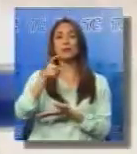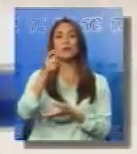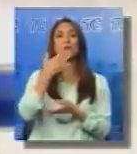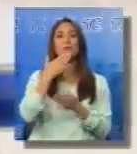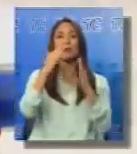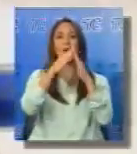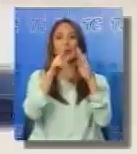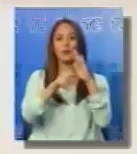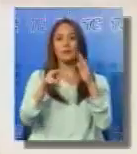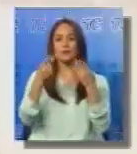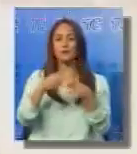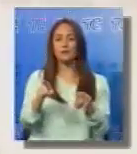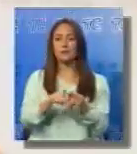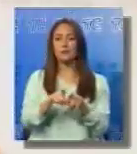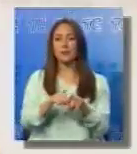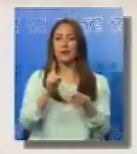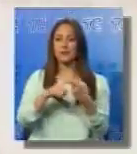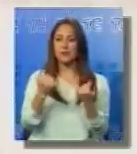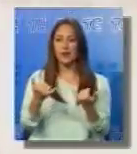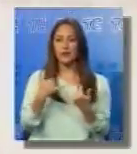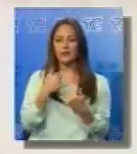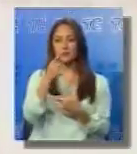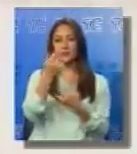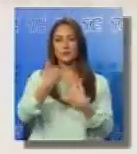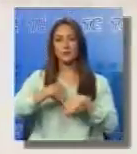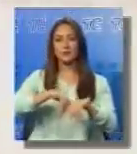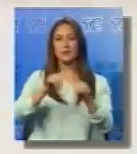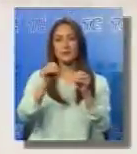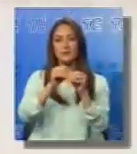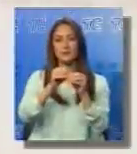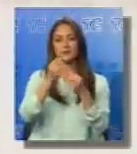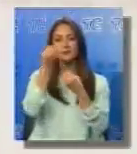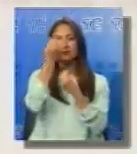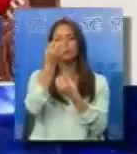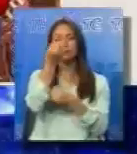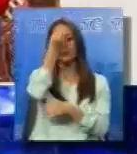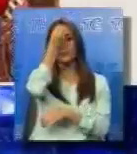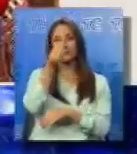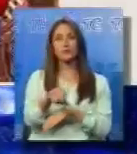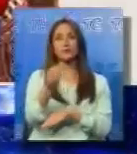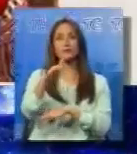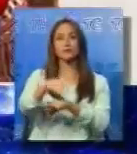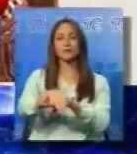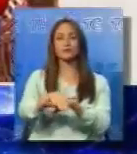damnificados. Esta es la información hasta el momento, pero continuamos con ustedes desde Estudios. Buenas tardes.